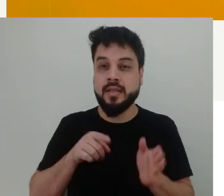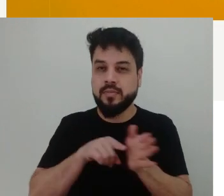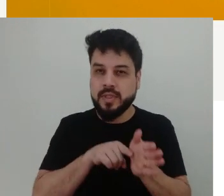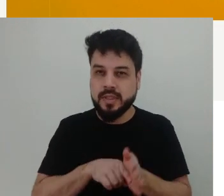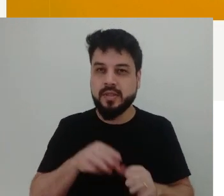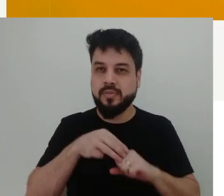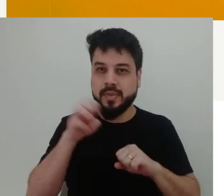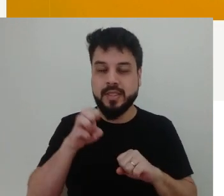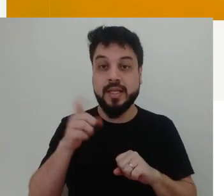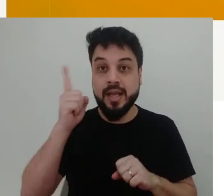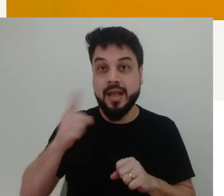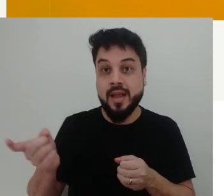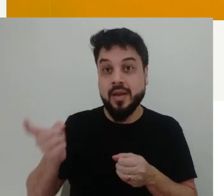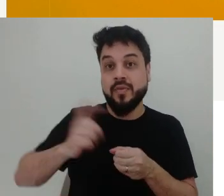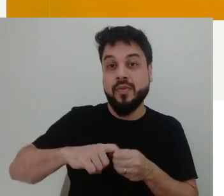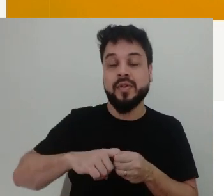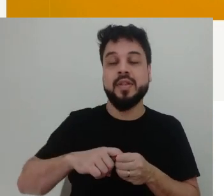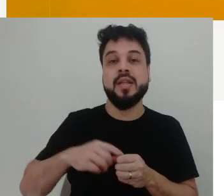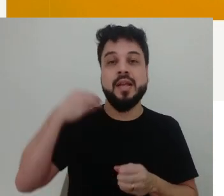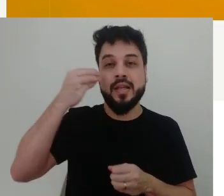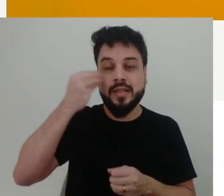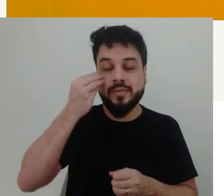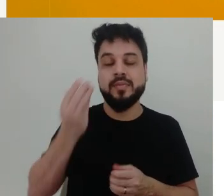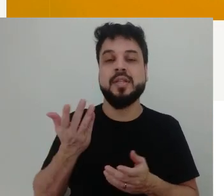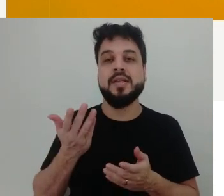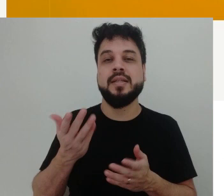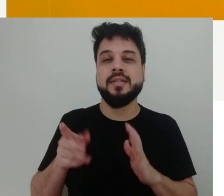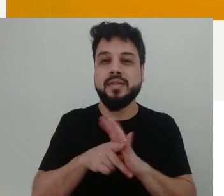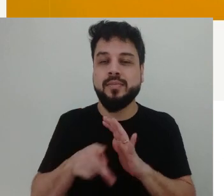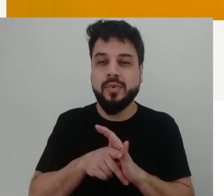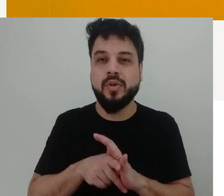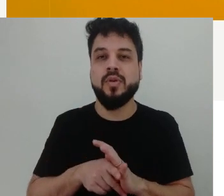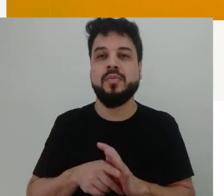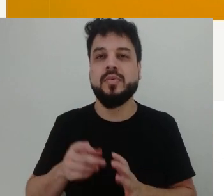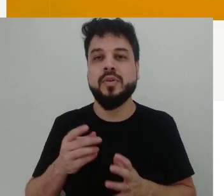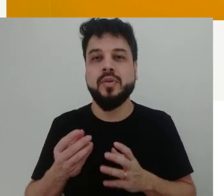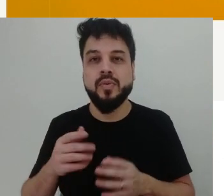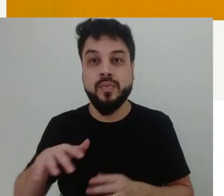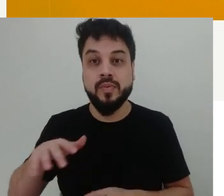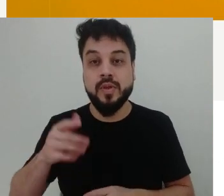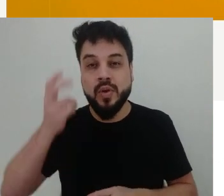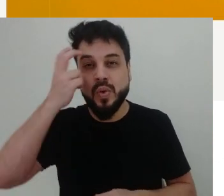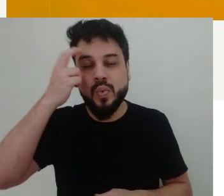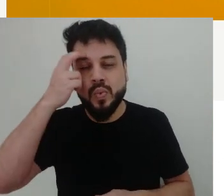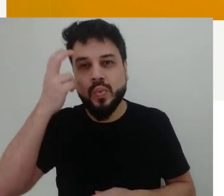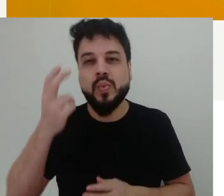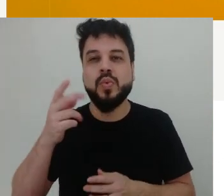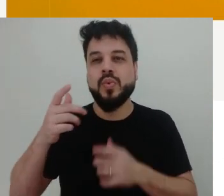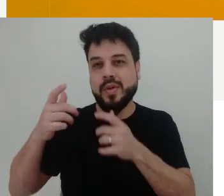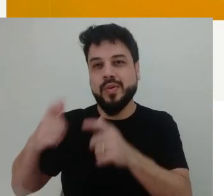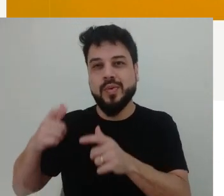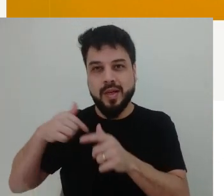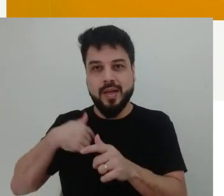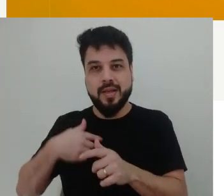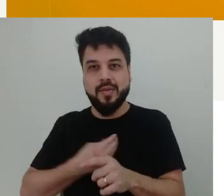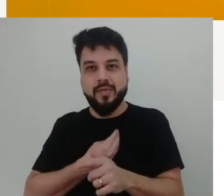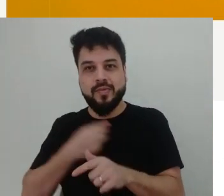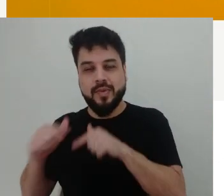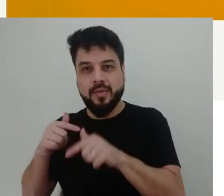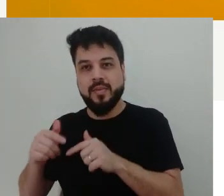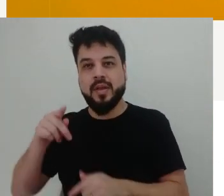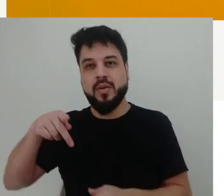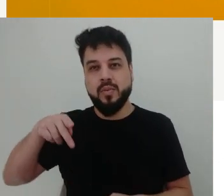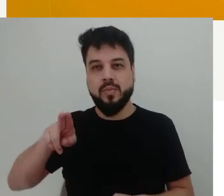elemento de lo que le hemos llamado las pedagogías de la imaginación, porque es un grupo que ha trabajado